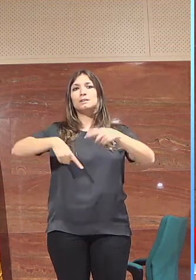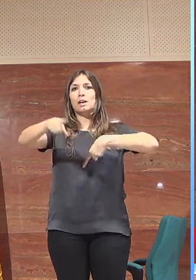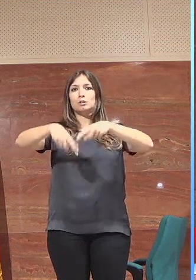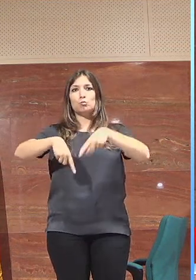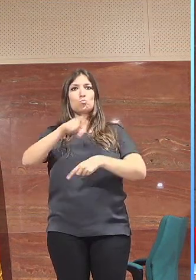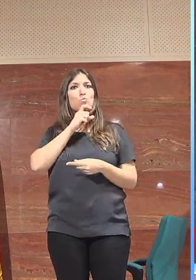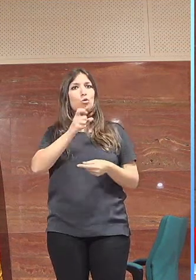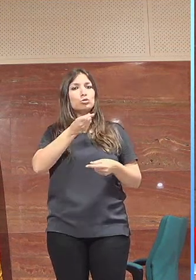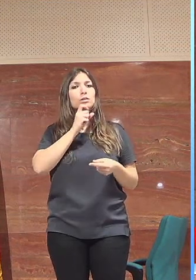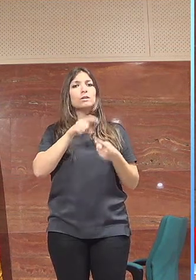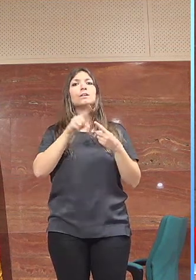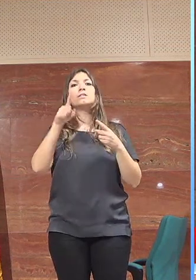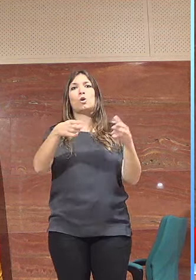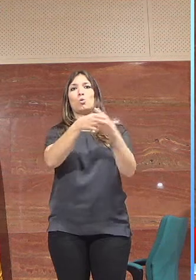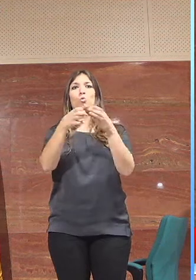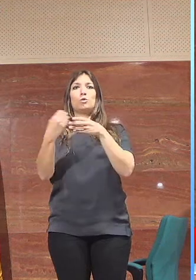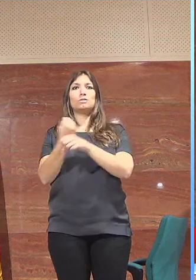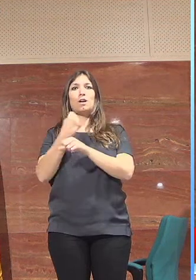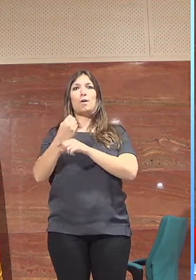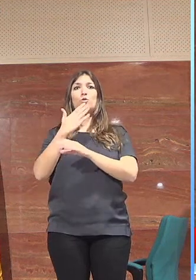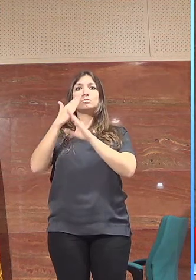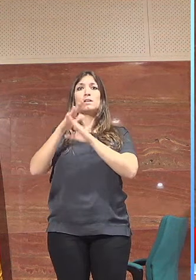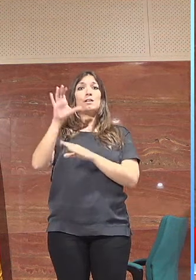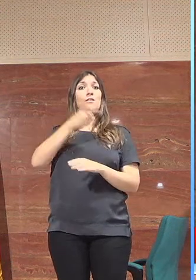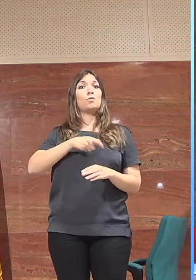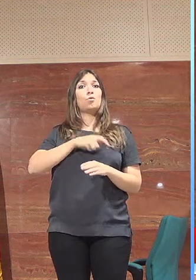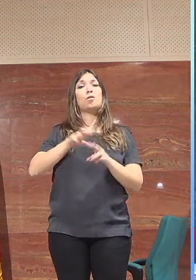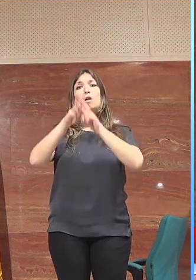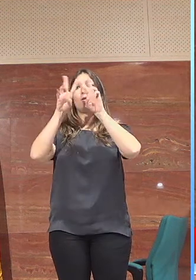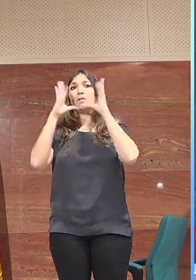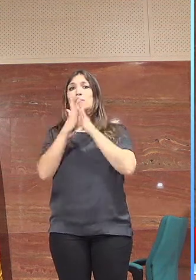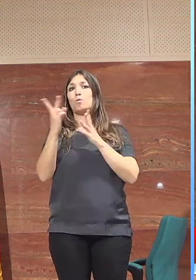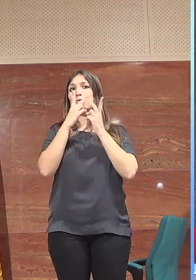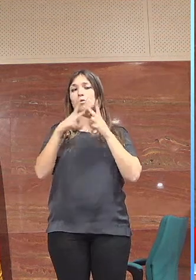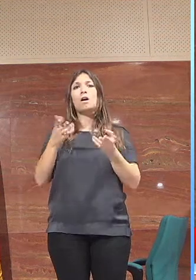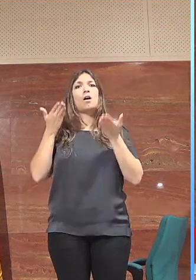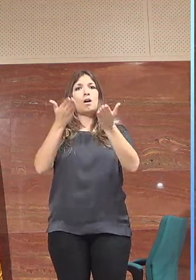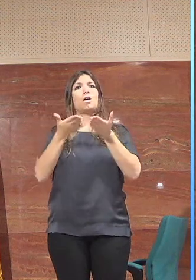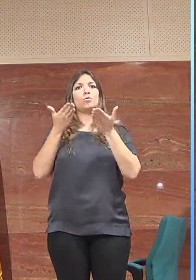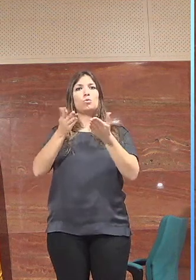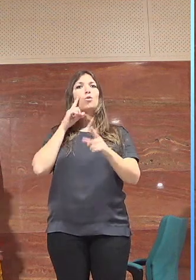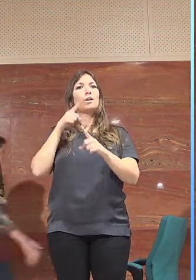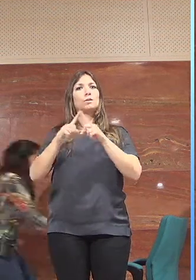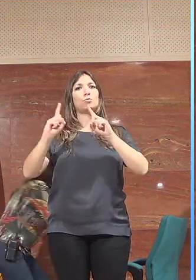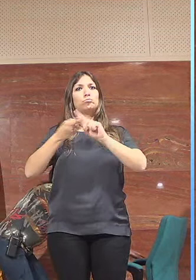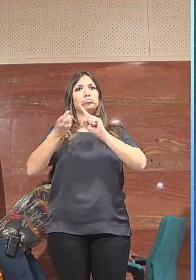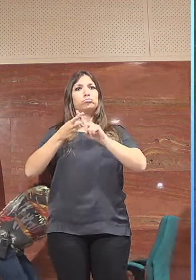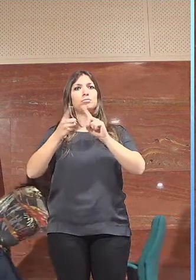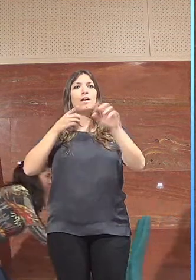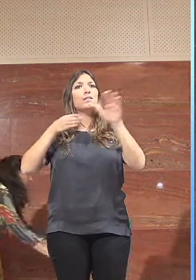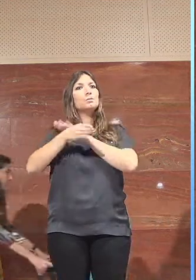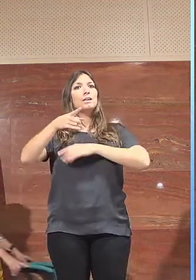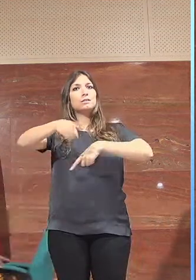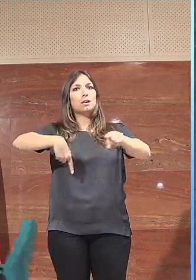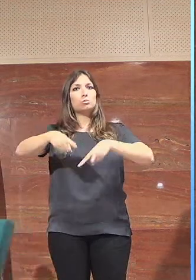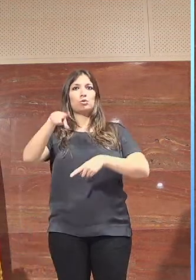transporte y en grupos de trabajo nacionales e internacionales que han contribuido a todas las mejoras alcanzadas en la accesibilidad en el